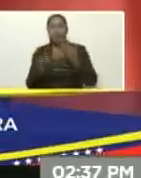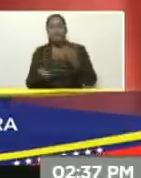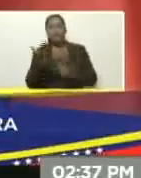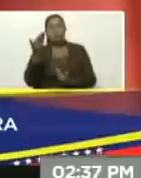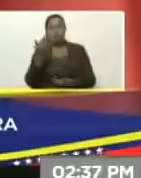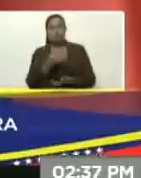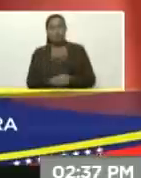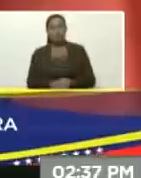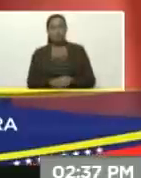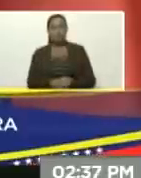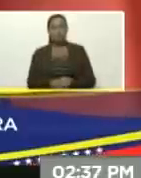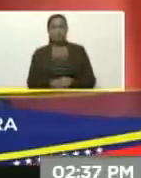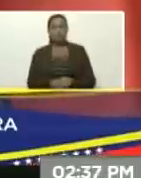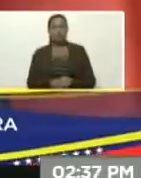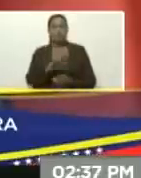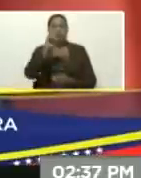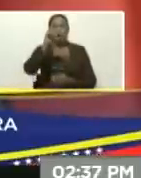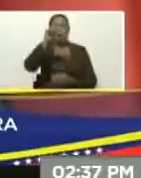aquí.